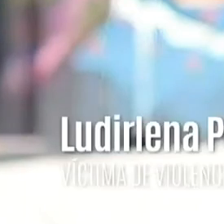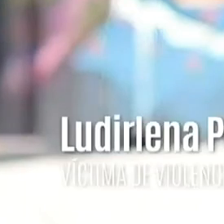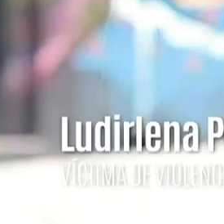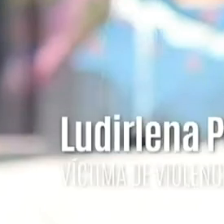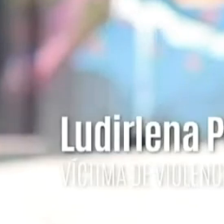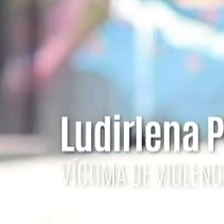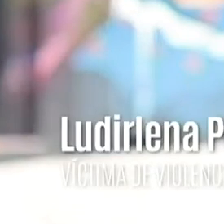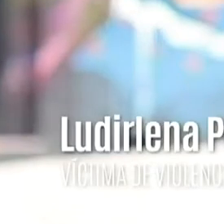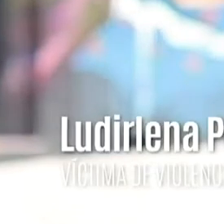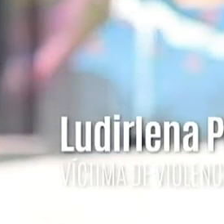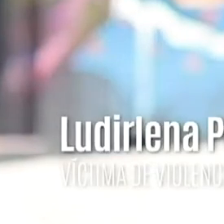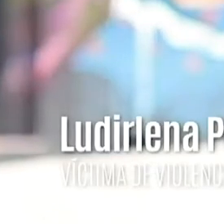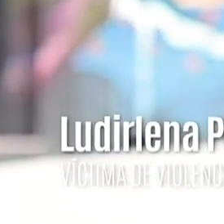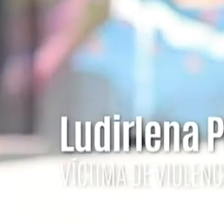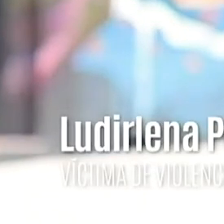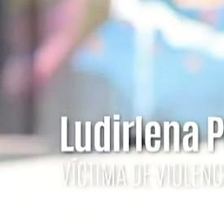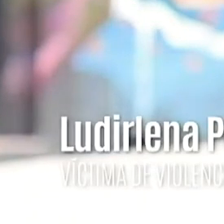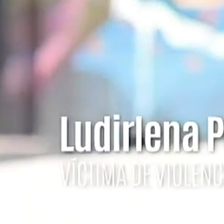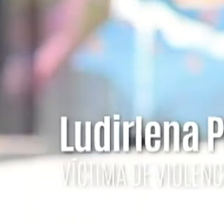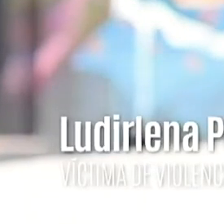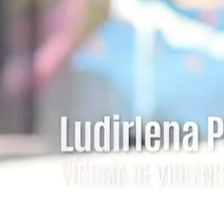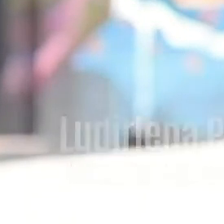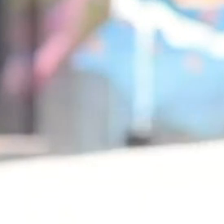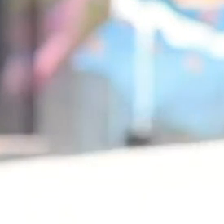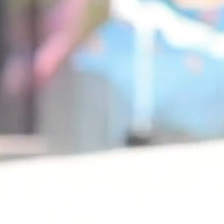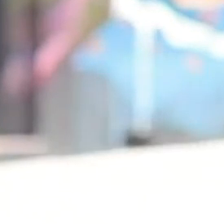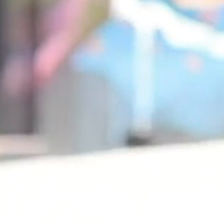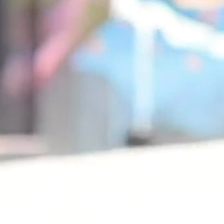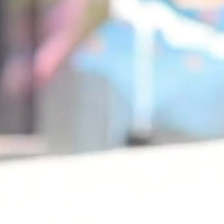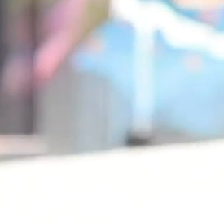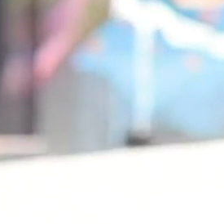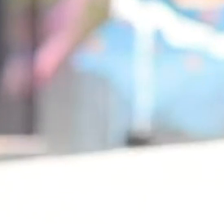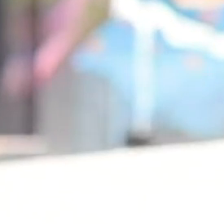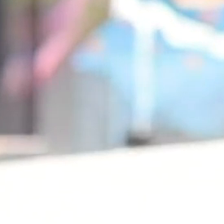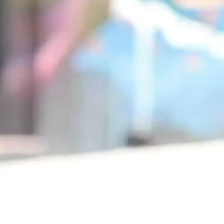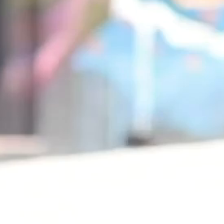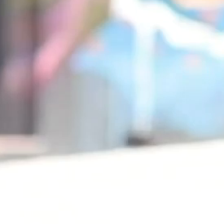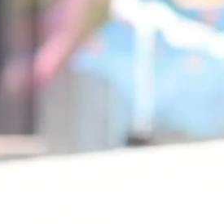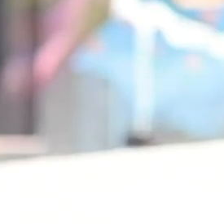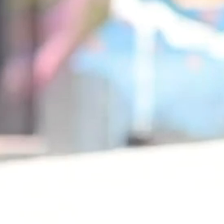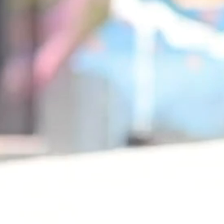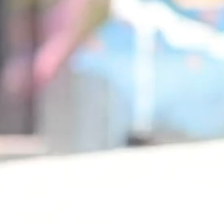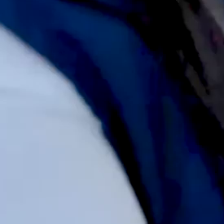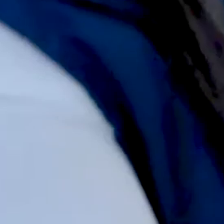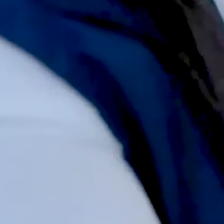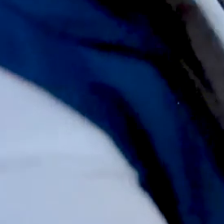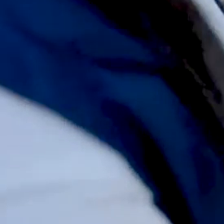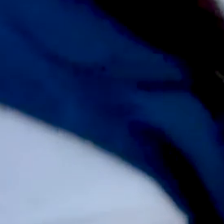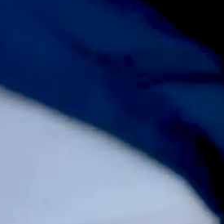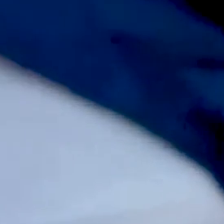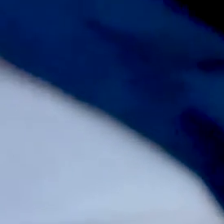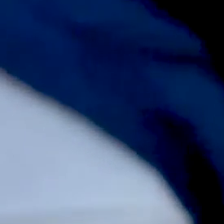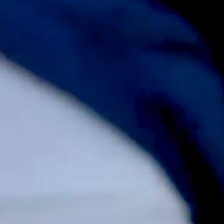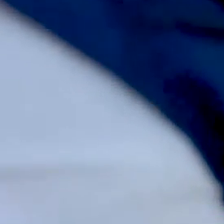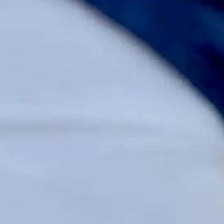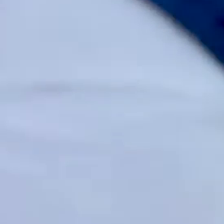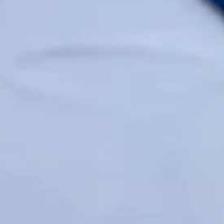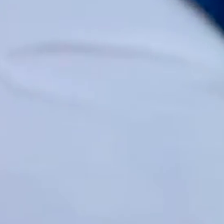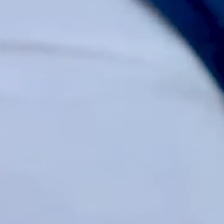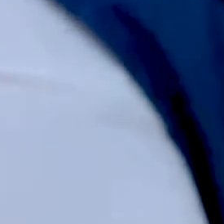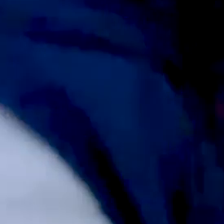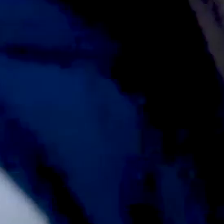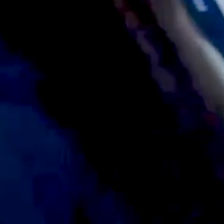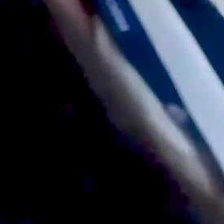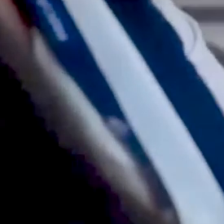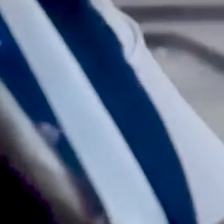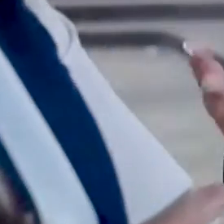presta a apoyarnos cuando se nos niegan las atenciones, cuando hay un traumatismo en la misma frente a los procesos de